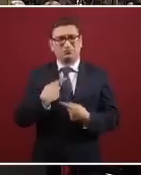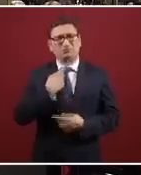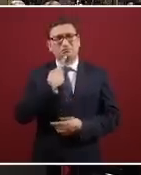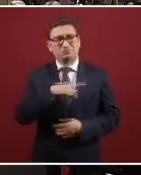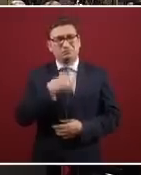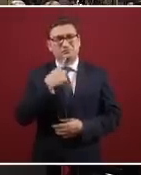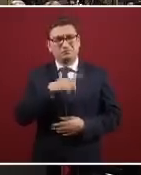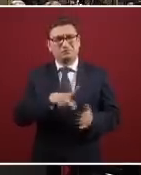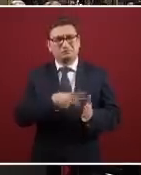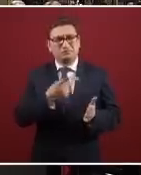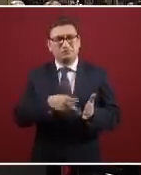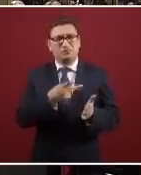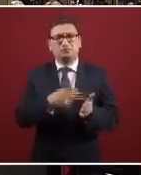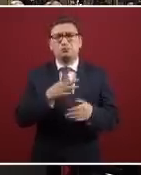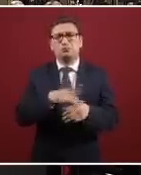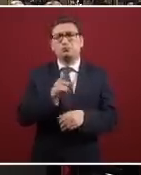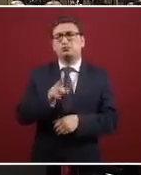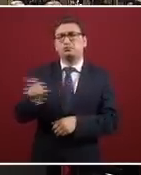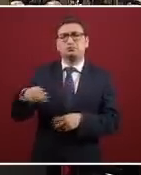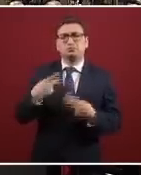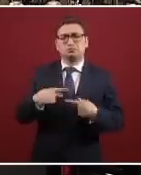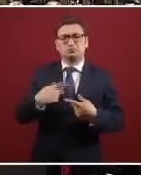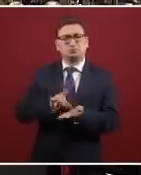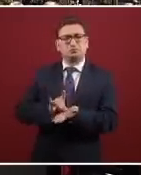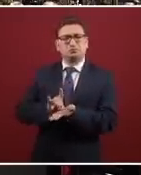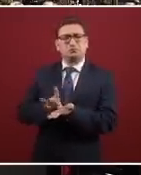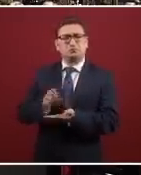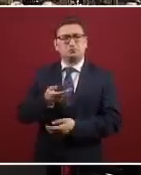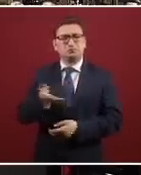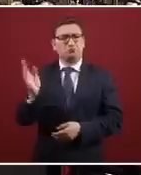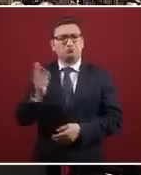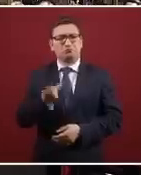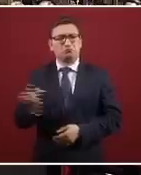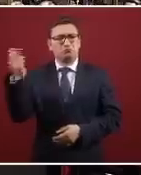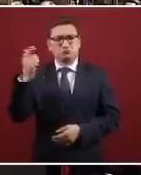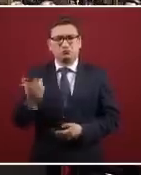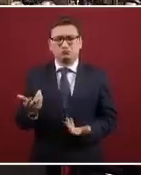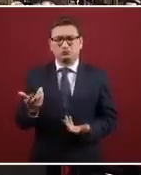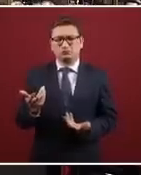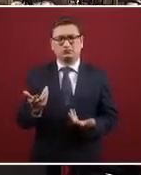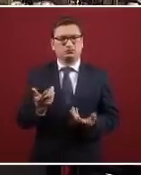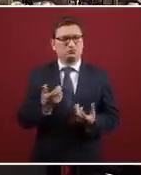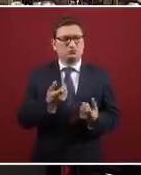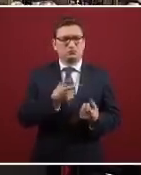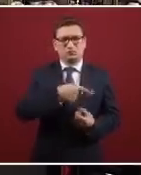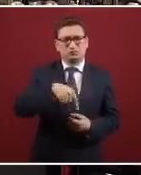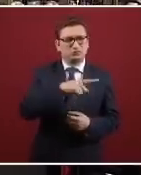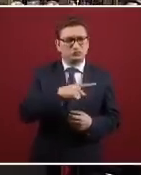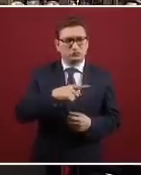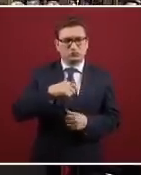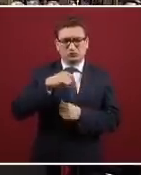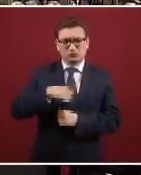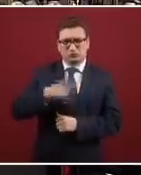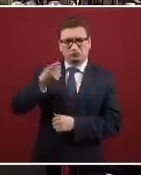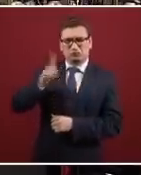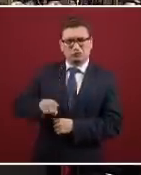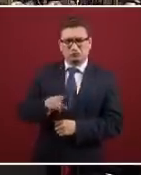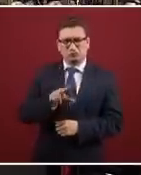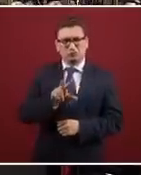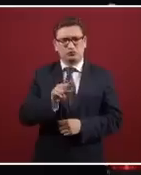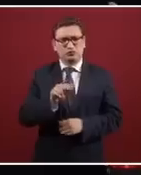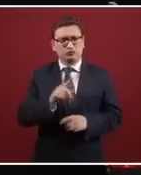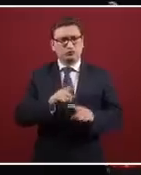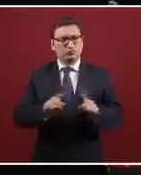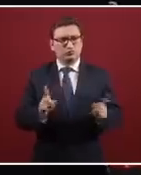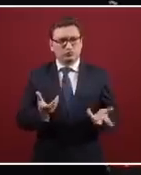sido despedidas y no forman parte de las indicaciones que usted dio respecto